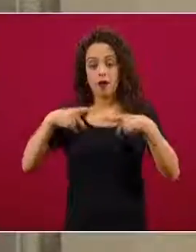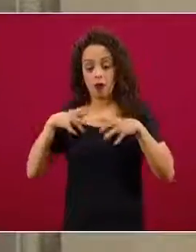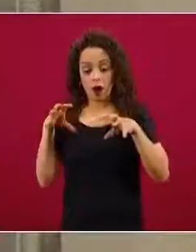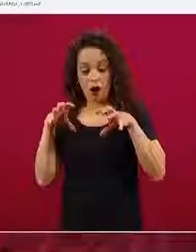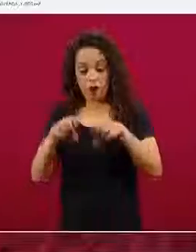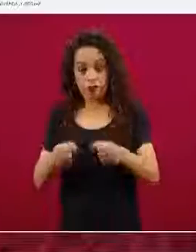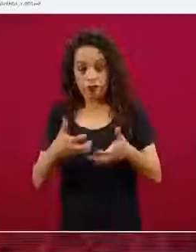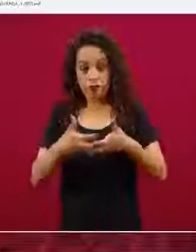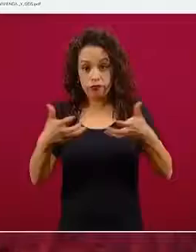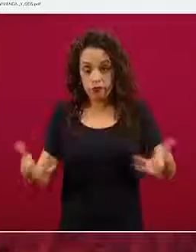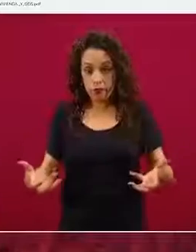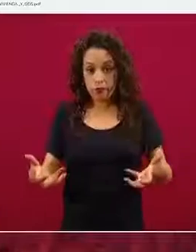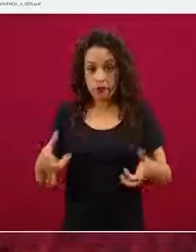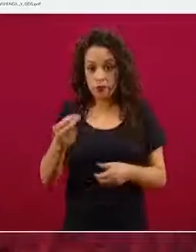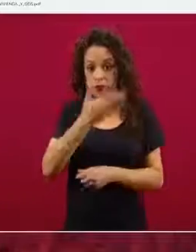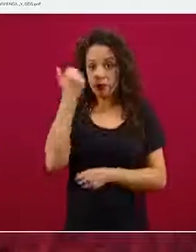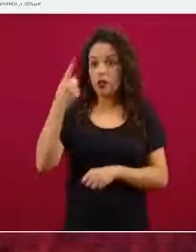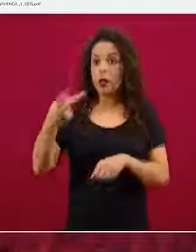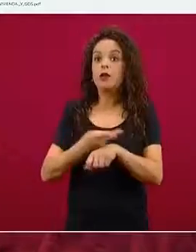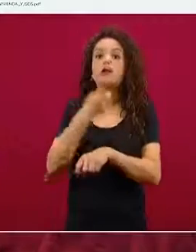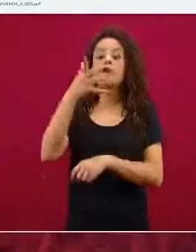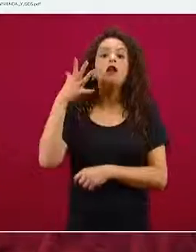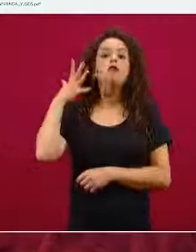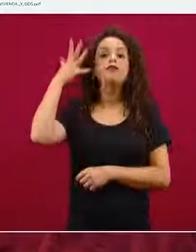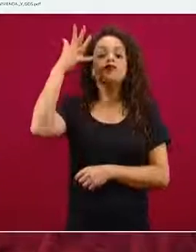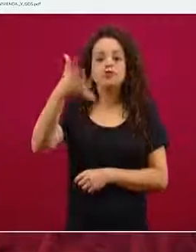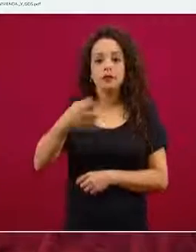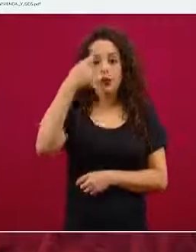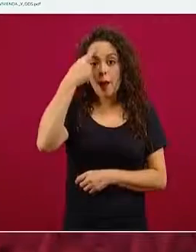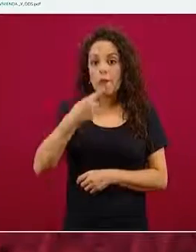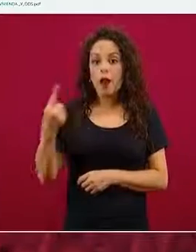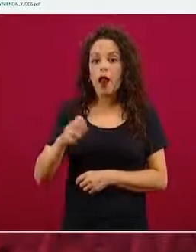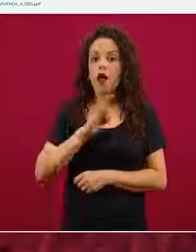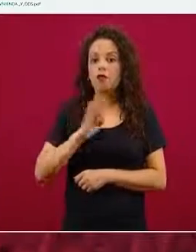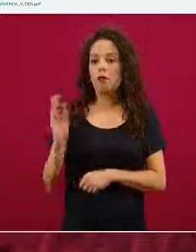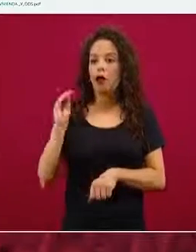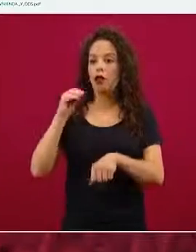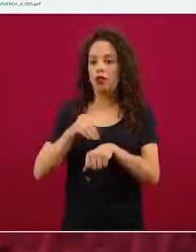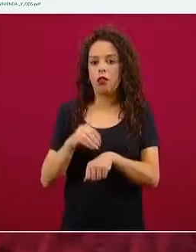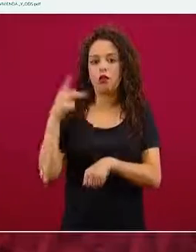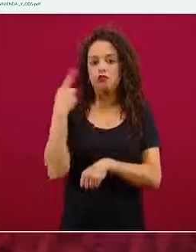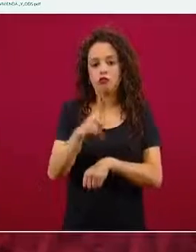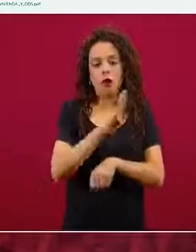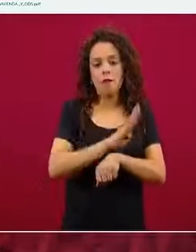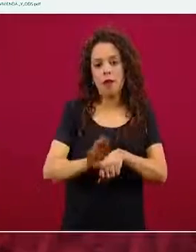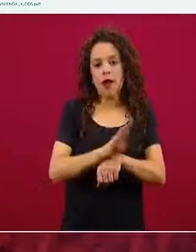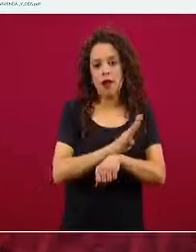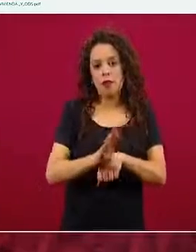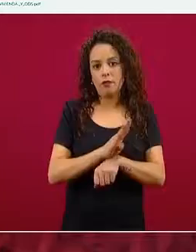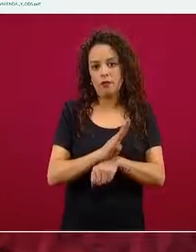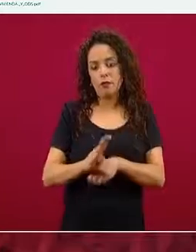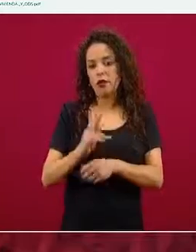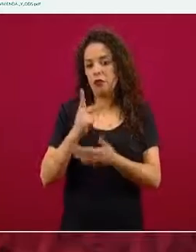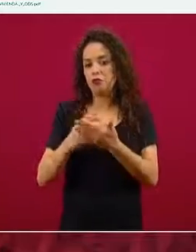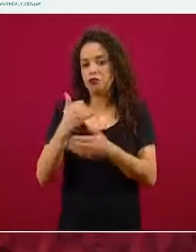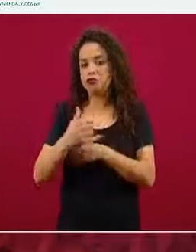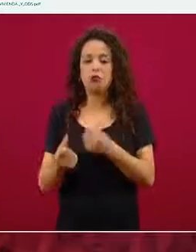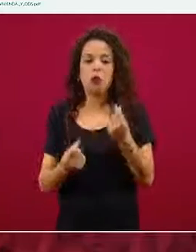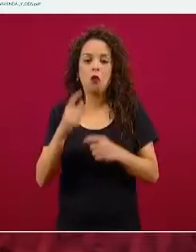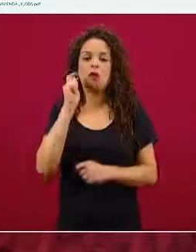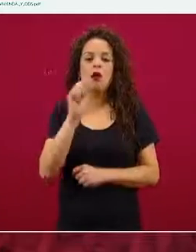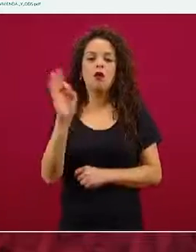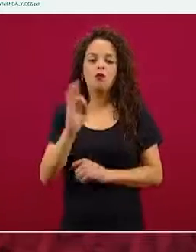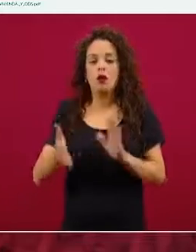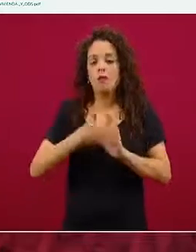con el valor futuro que puede tener el suelo para impulsar proyectos que sean para su beneficio y que en muchos casos van en perjuicio